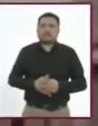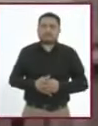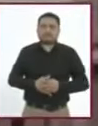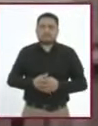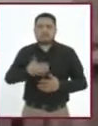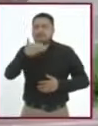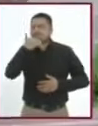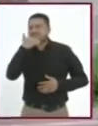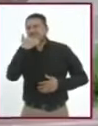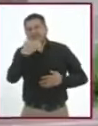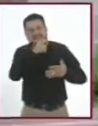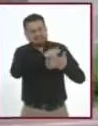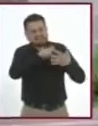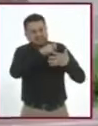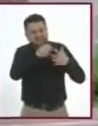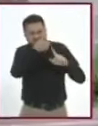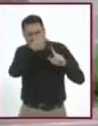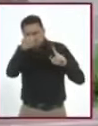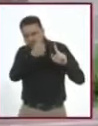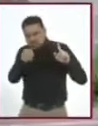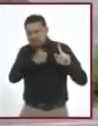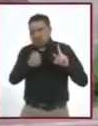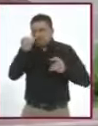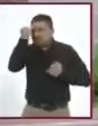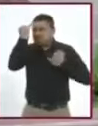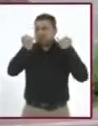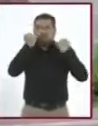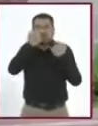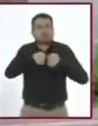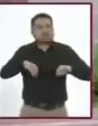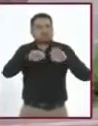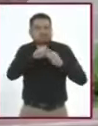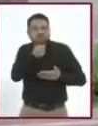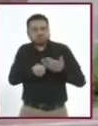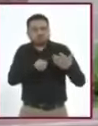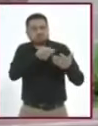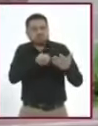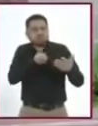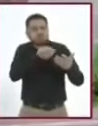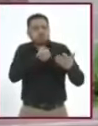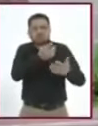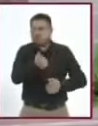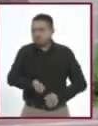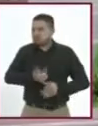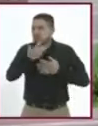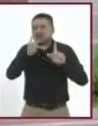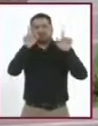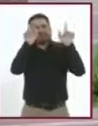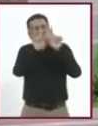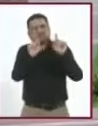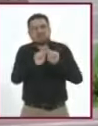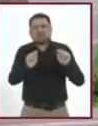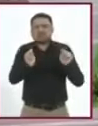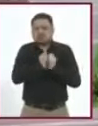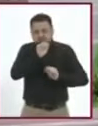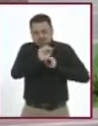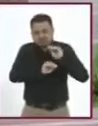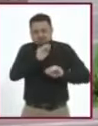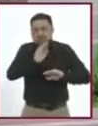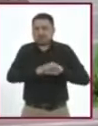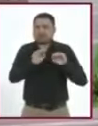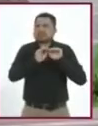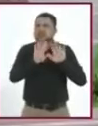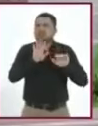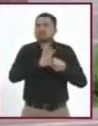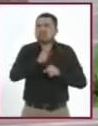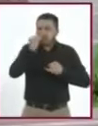Un buen guión debe incluir las ideas principales de la exposición, expresadas en forma breve, con una estructura clara en